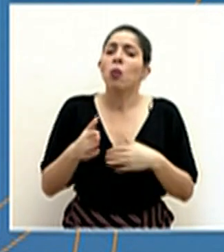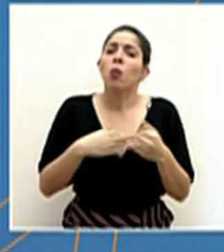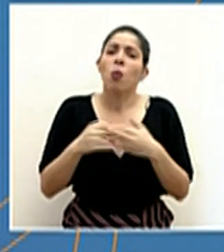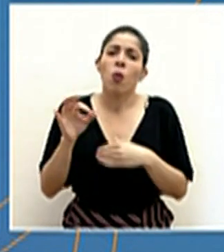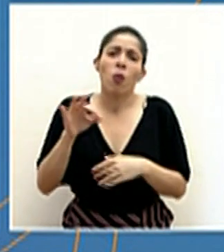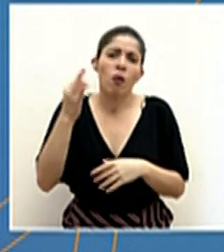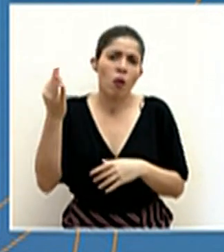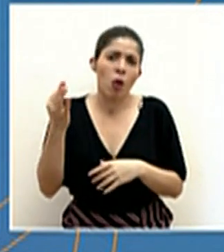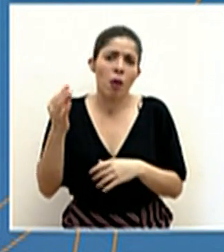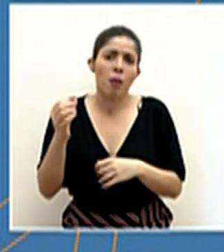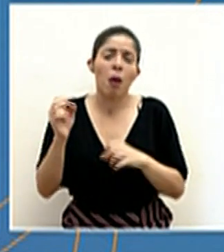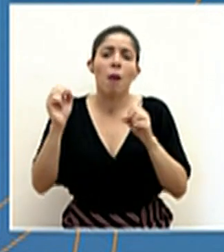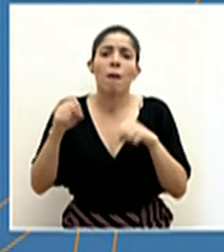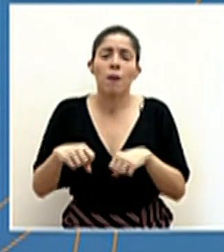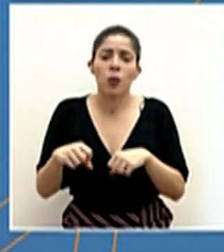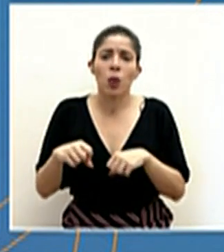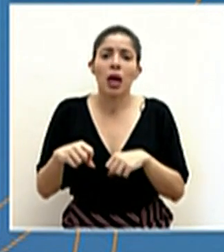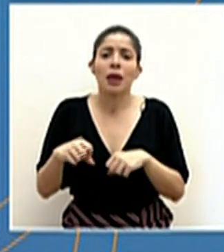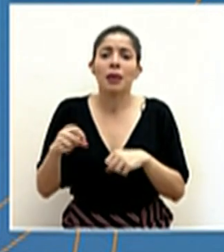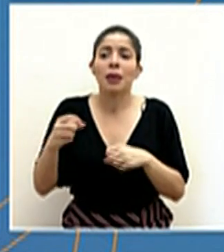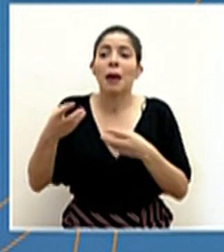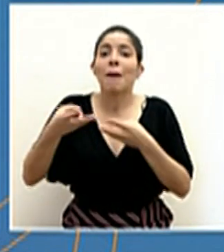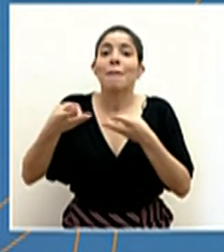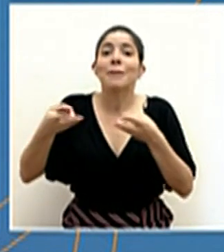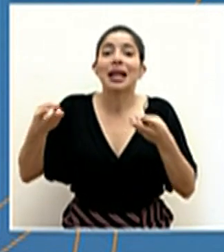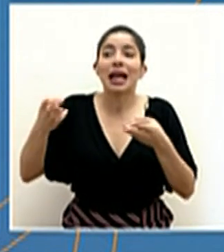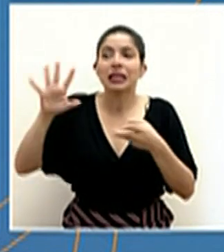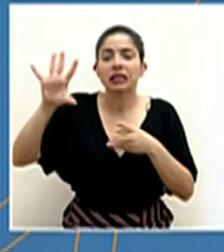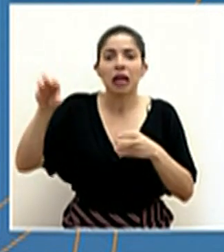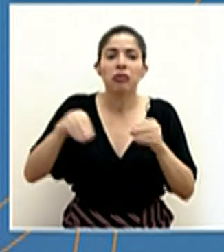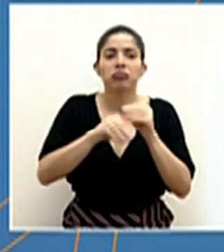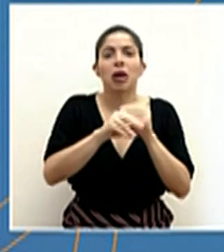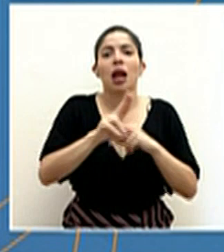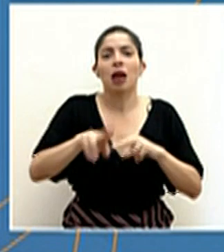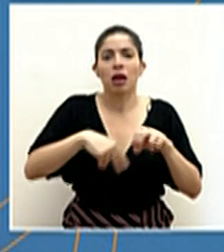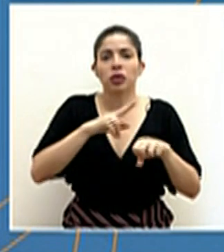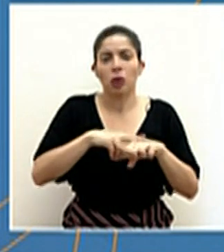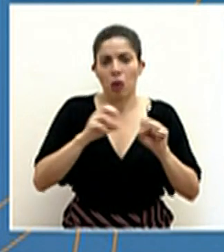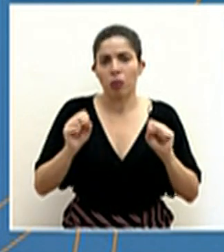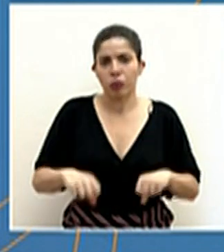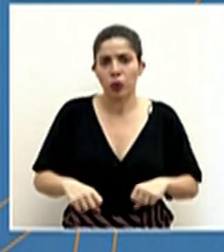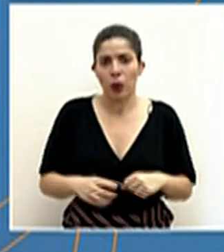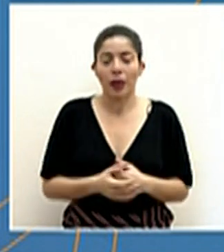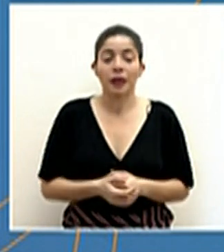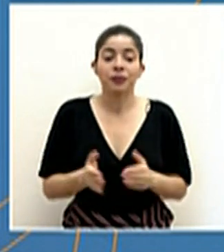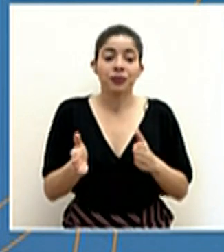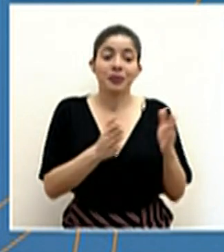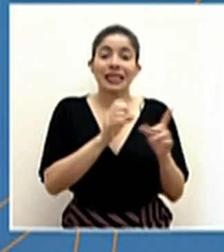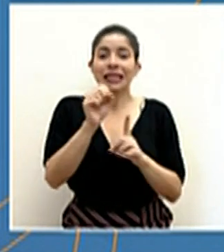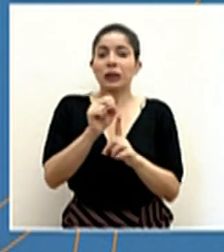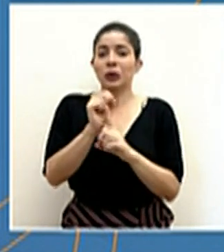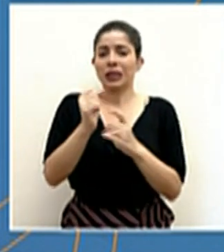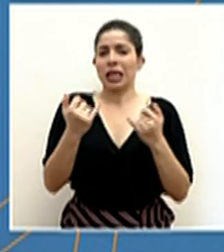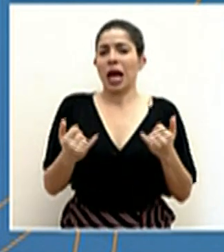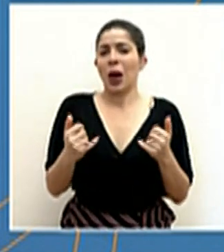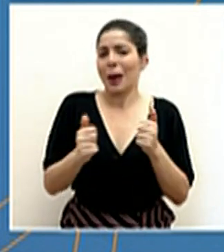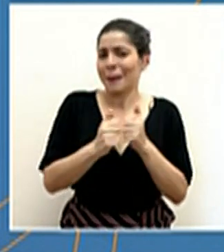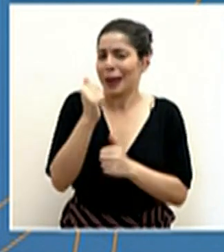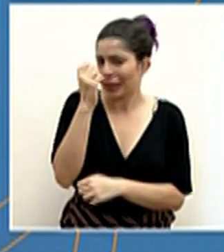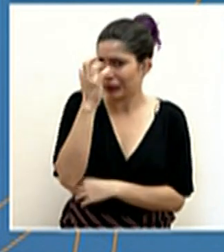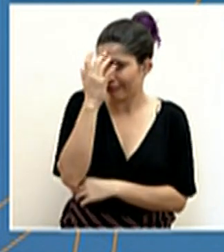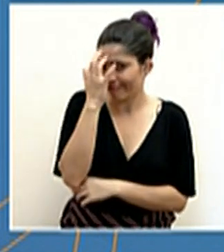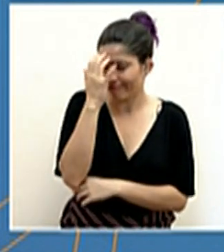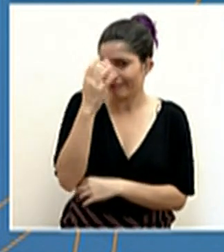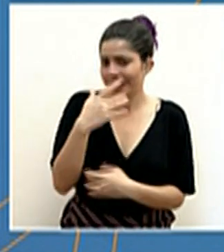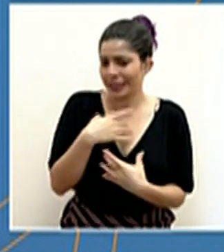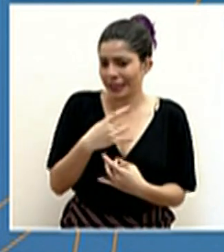puede nacionalizar esa mercancía. El escenario siguiente, que es el que hoy más nos interesa y es el que va a